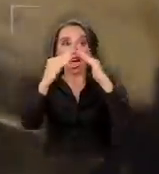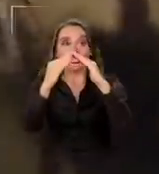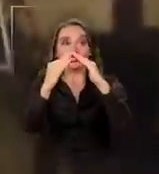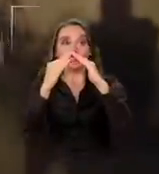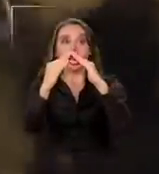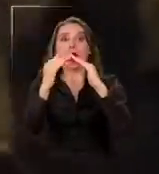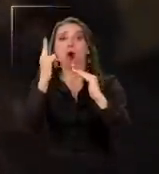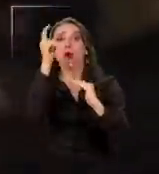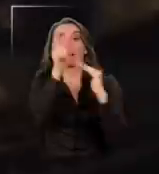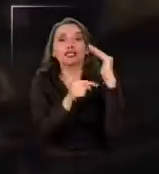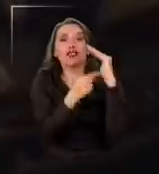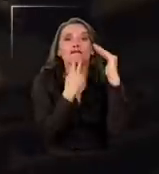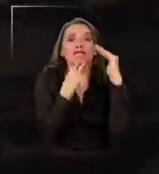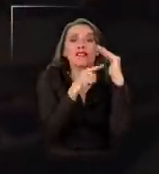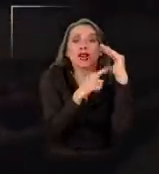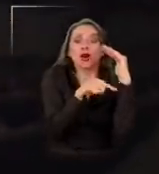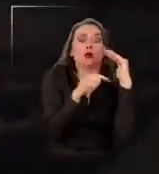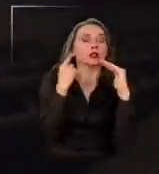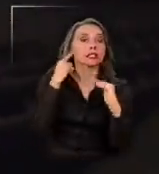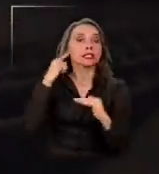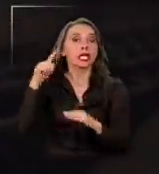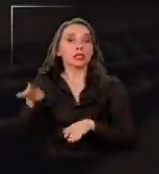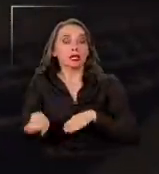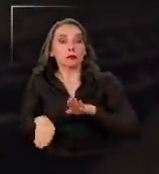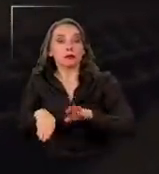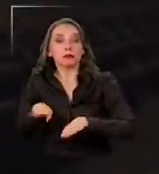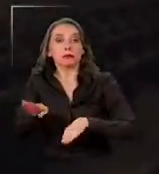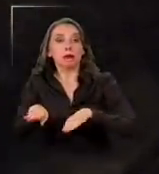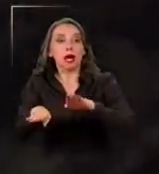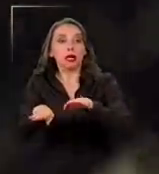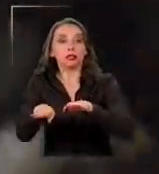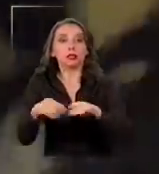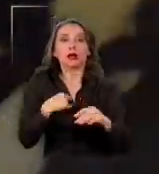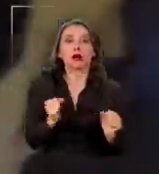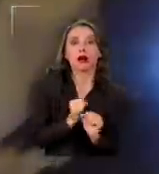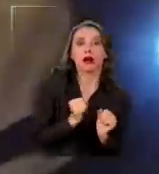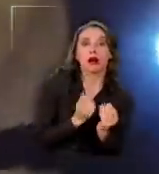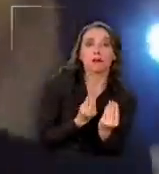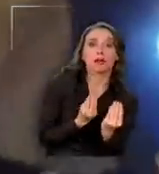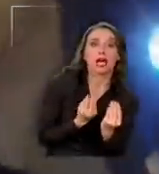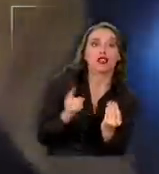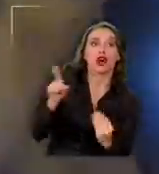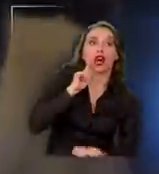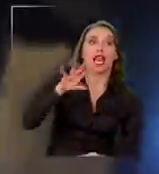única habitante sintió sus pasos. Ahora siente también temor.